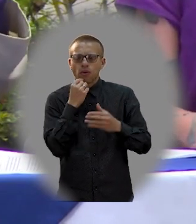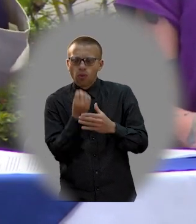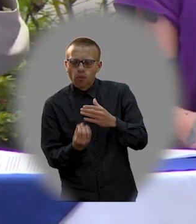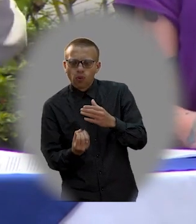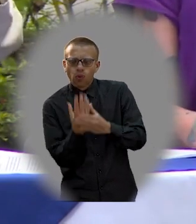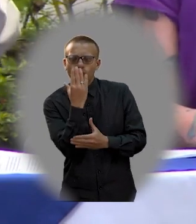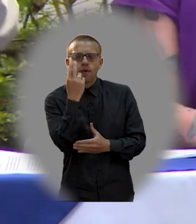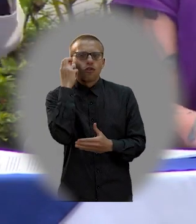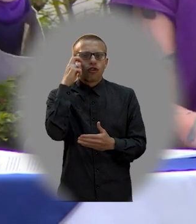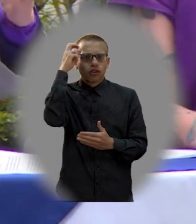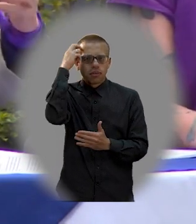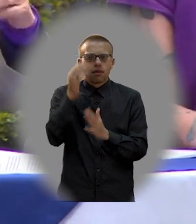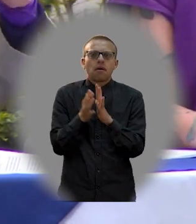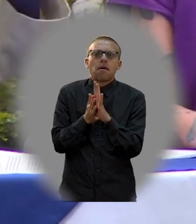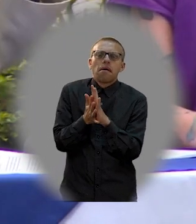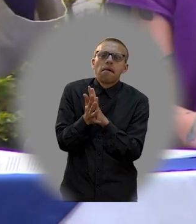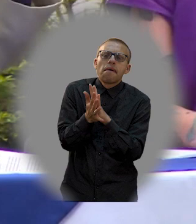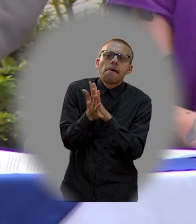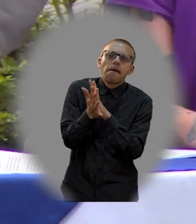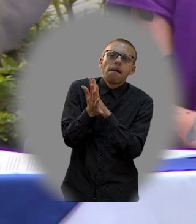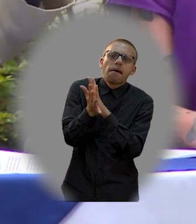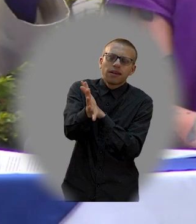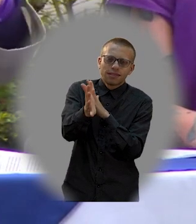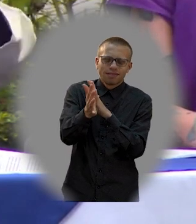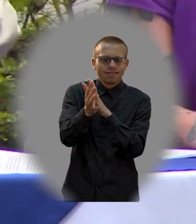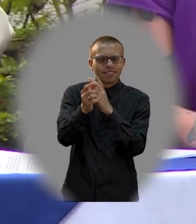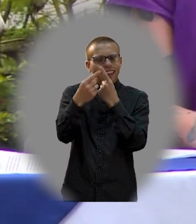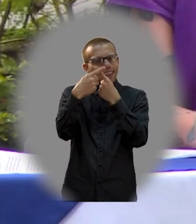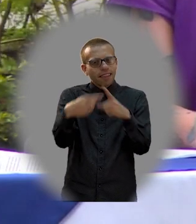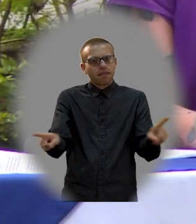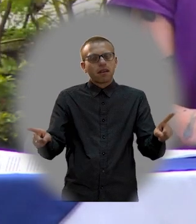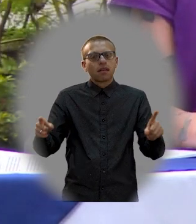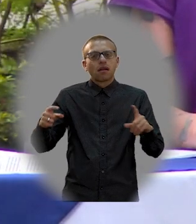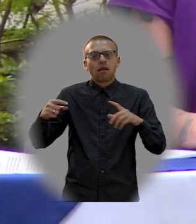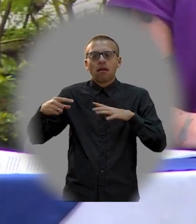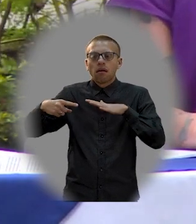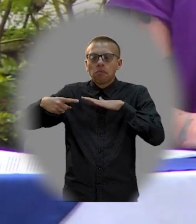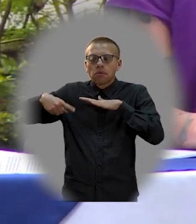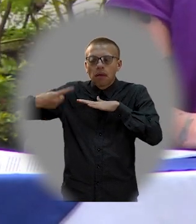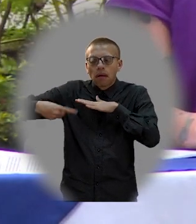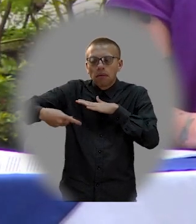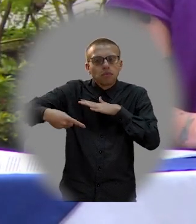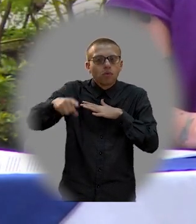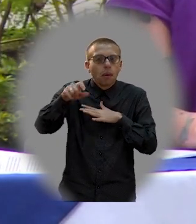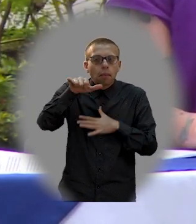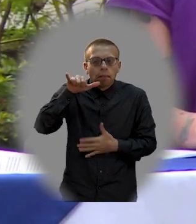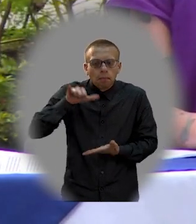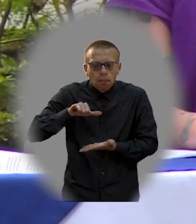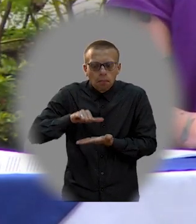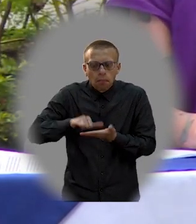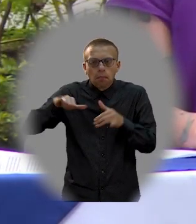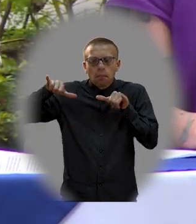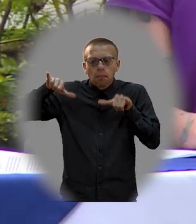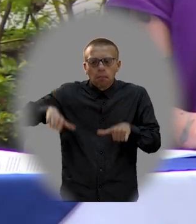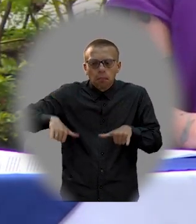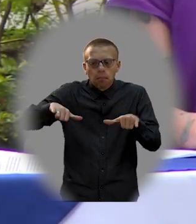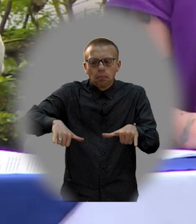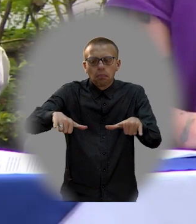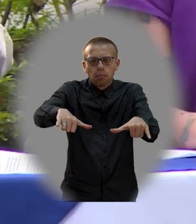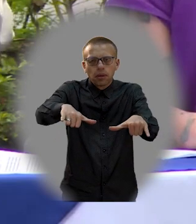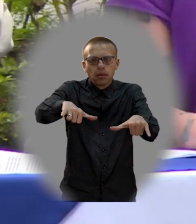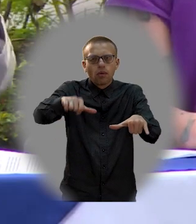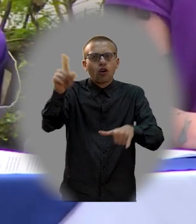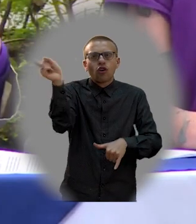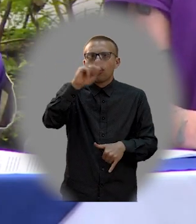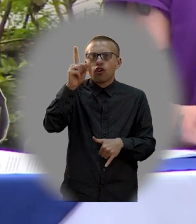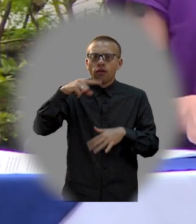conocimiento desde narrativas distintas a lo que se ha conocido como el código, digamos, epistemológico,